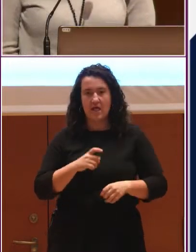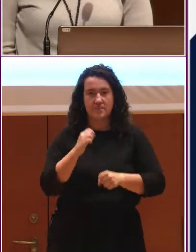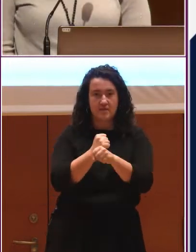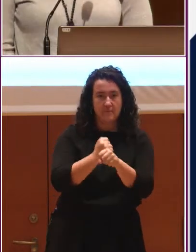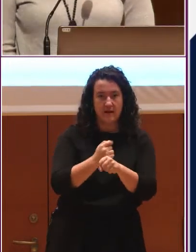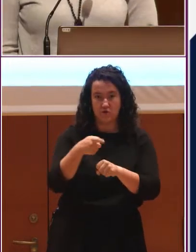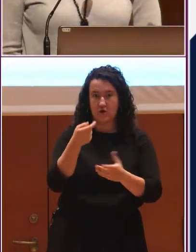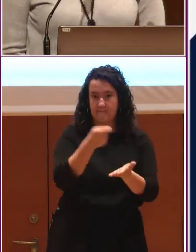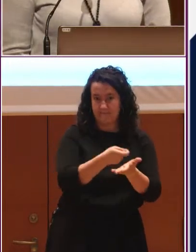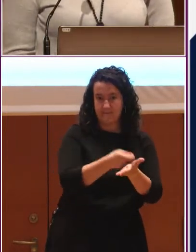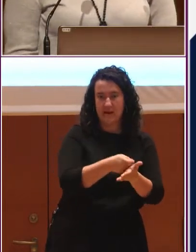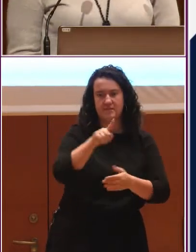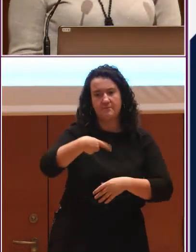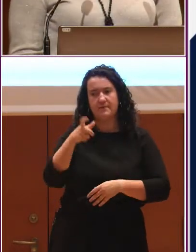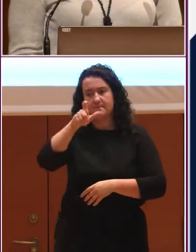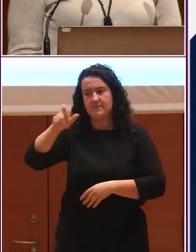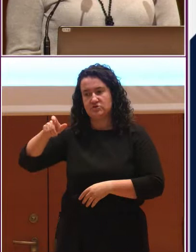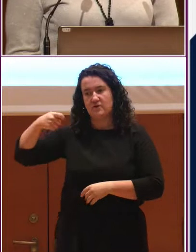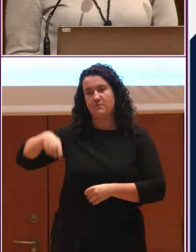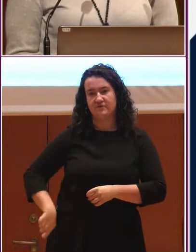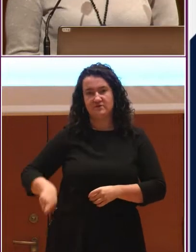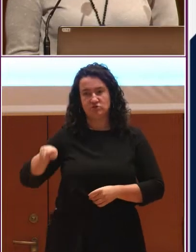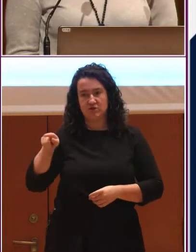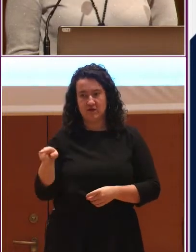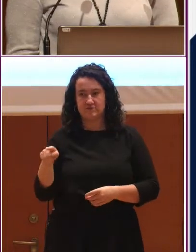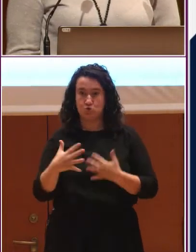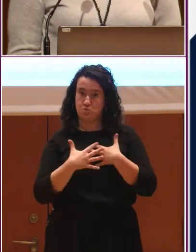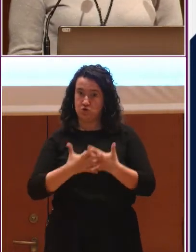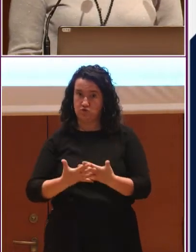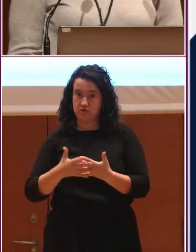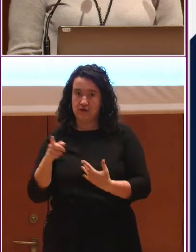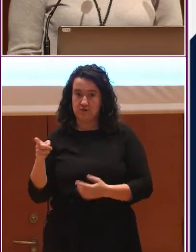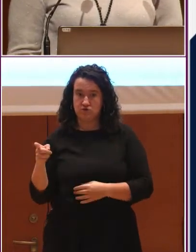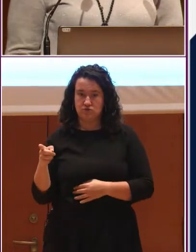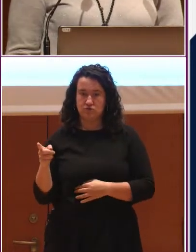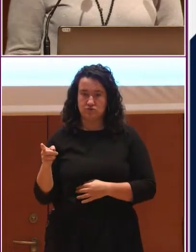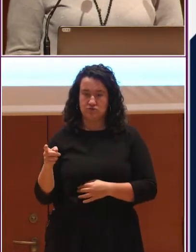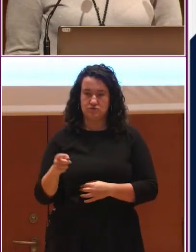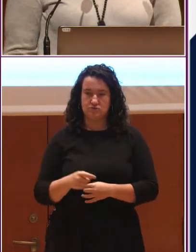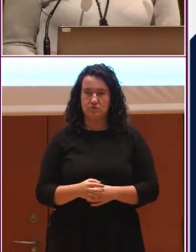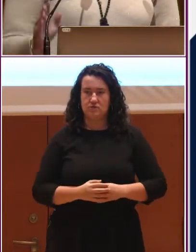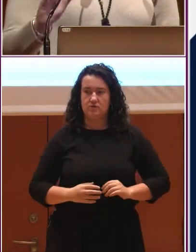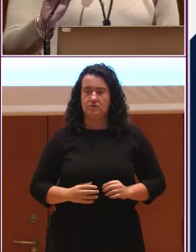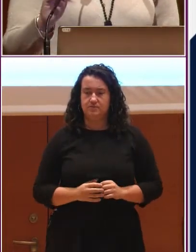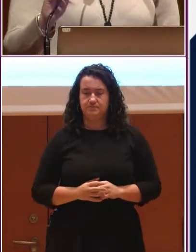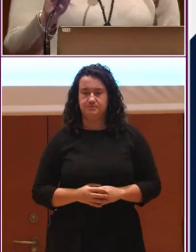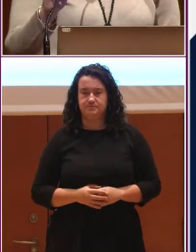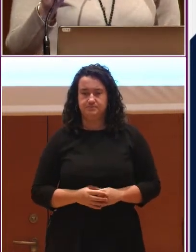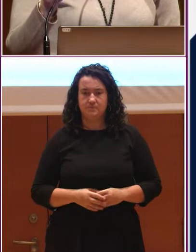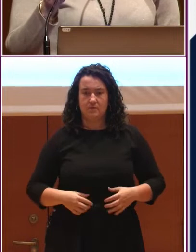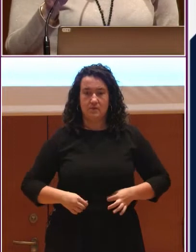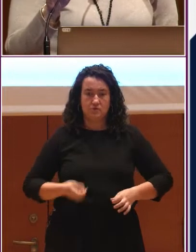donde trabajamos muchísimas personas y me refiero a las trabajadoras los trabajadores retribuidas